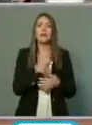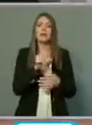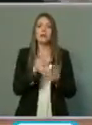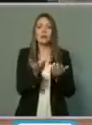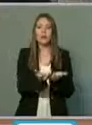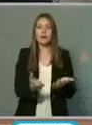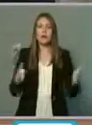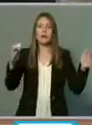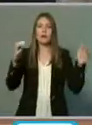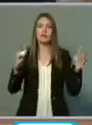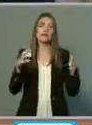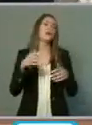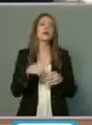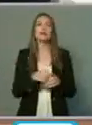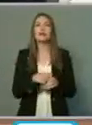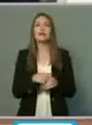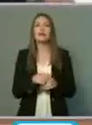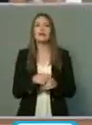bowl